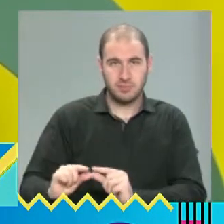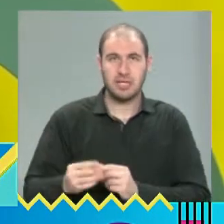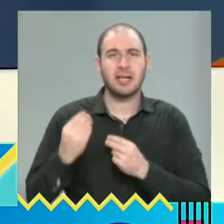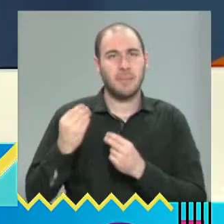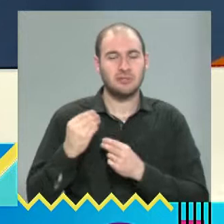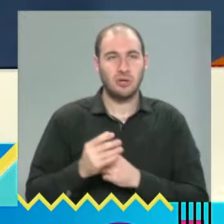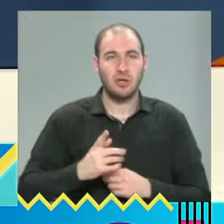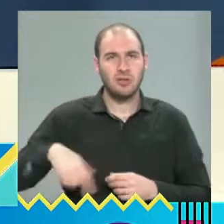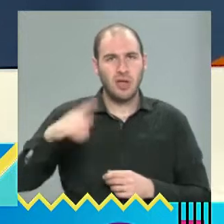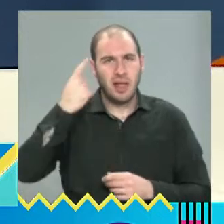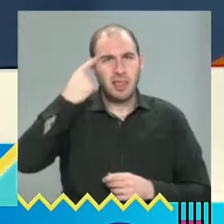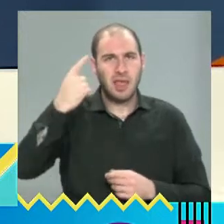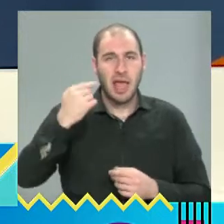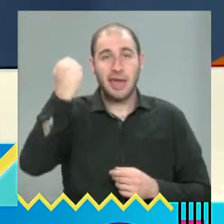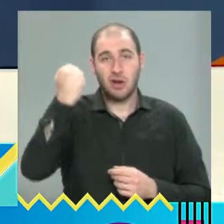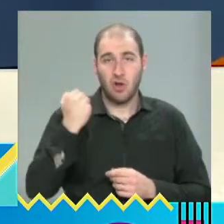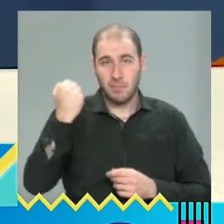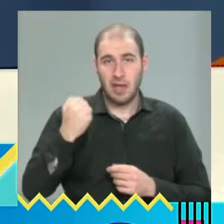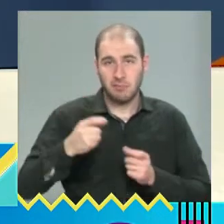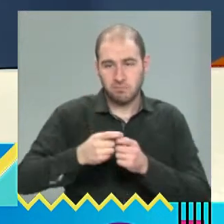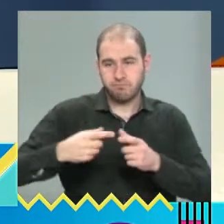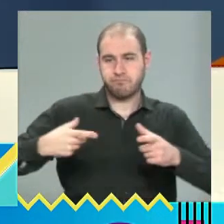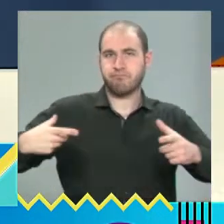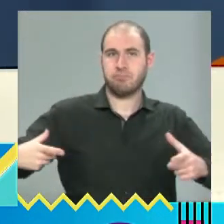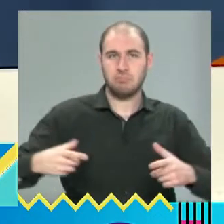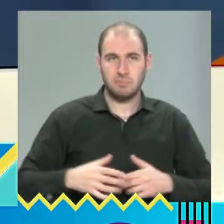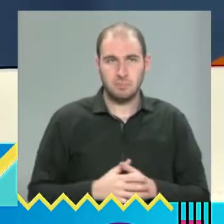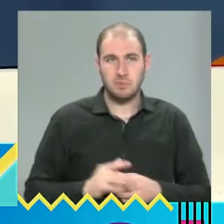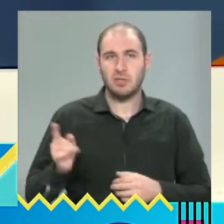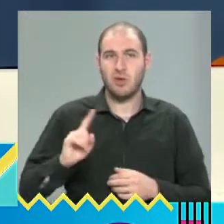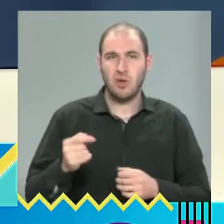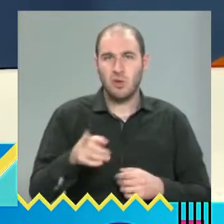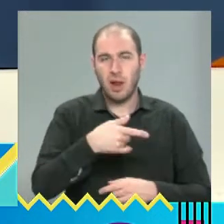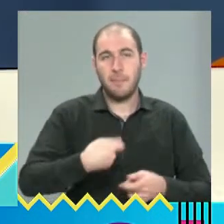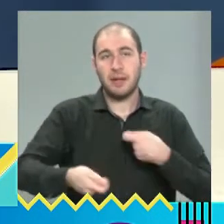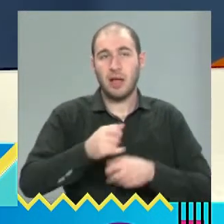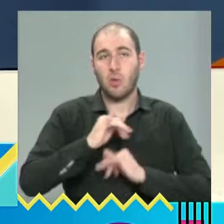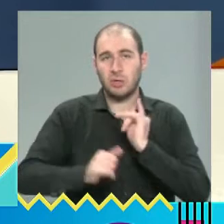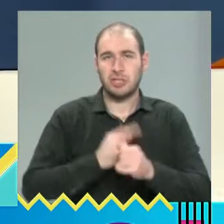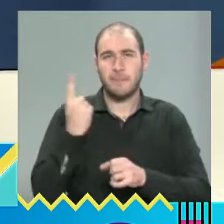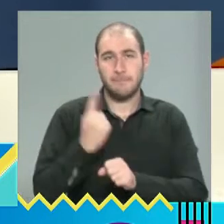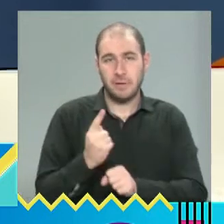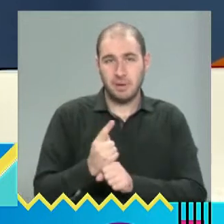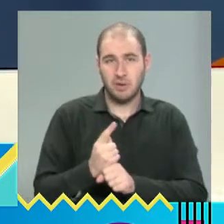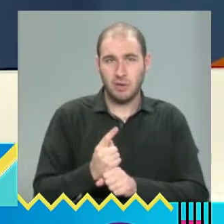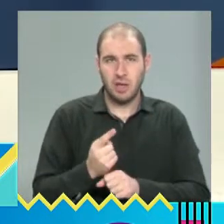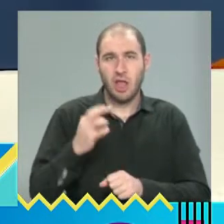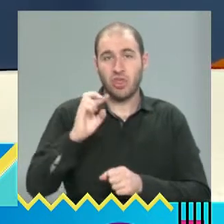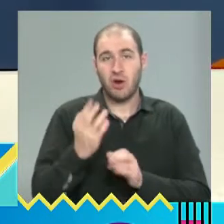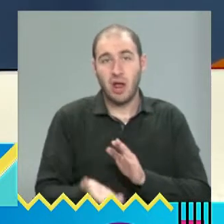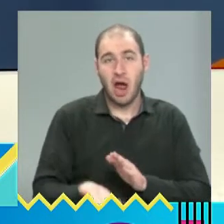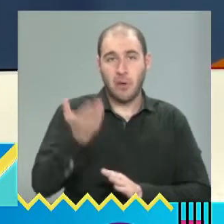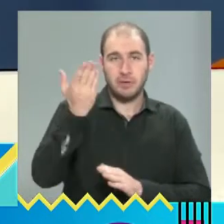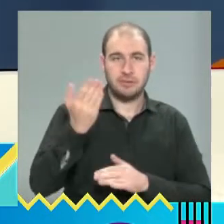Entonces todos esperaban el efecto de que la economía empezara a crecer más todavía, y no, los mercados le respondieron primero con un aumento del dólar ya